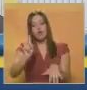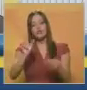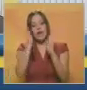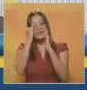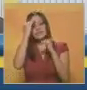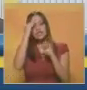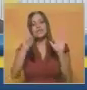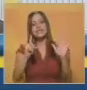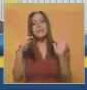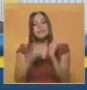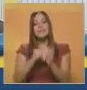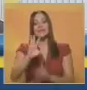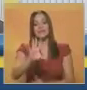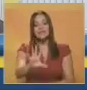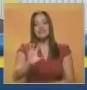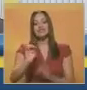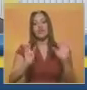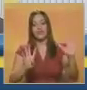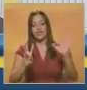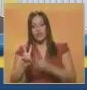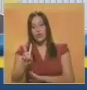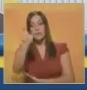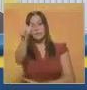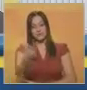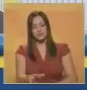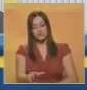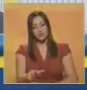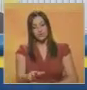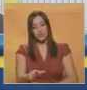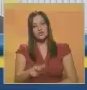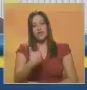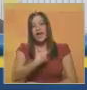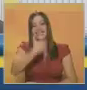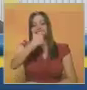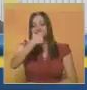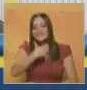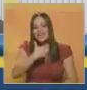atendido 6.592 personas y hemos instalado